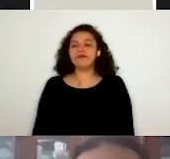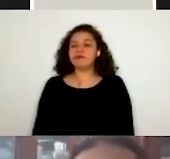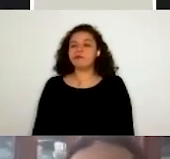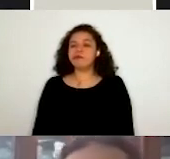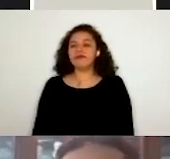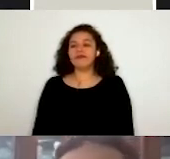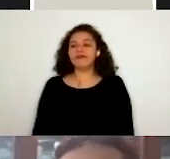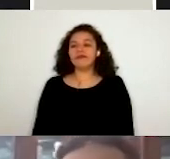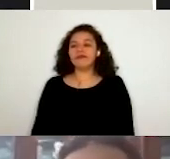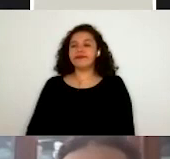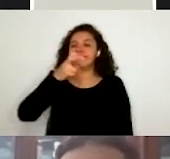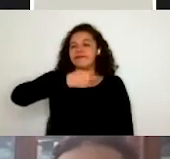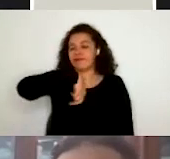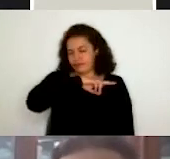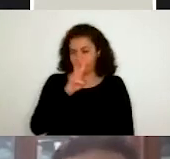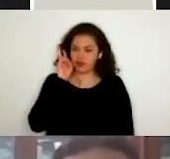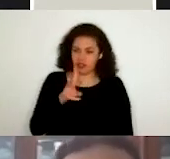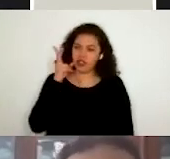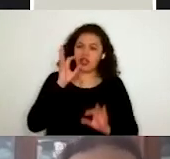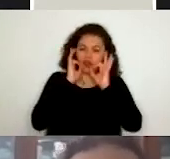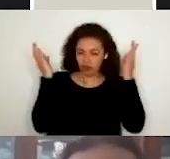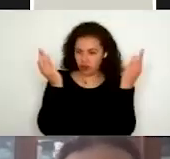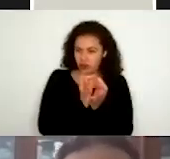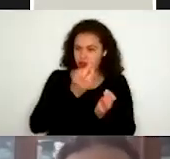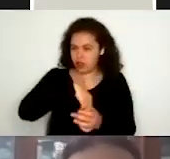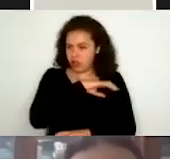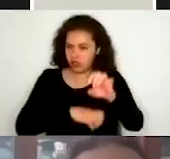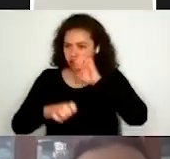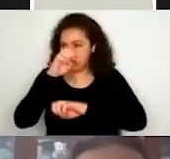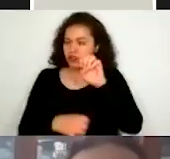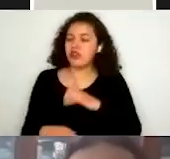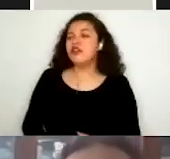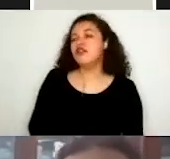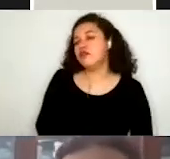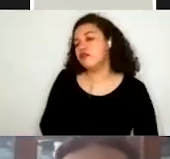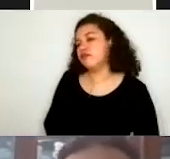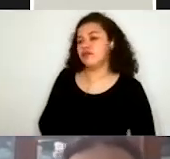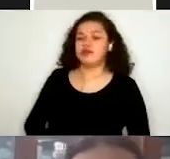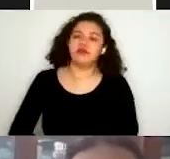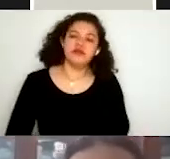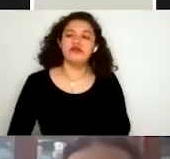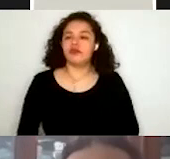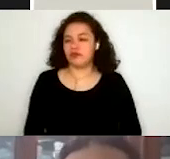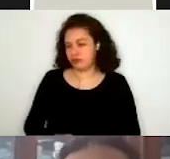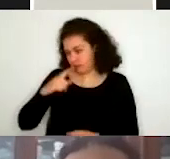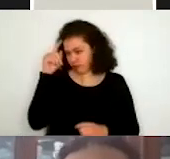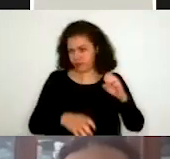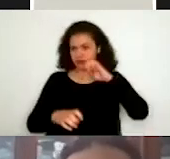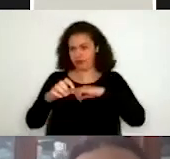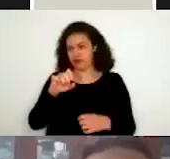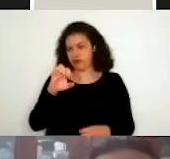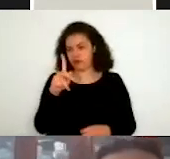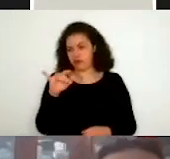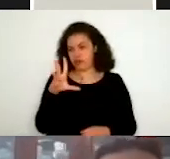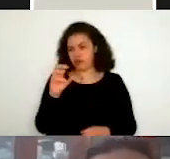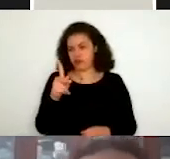Esto que estamos viendo es la manera en que nosotros como empresa, en el que nosotros como Epsilon P, elaboramos los programas internos de